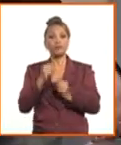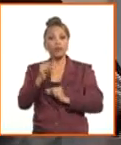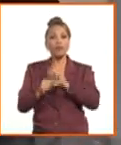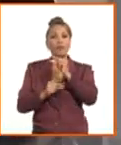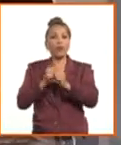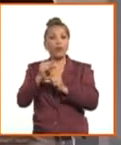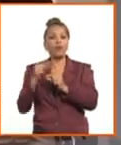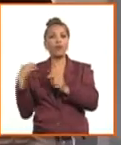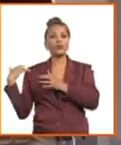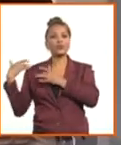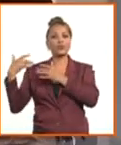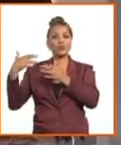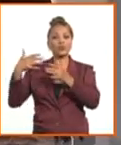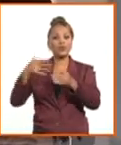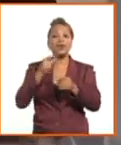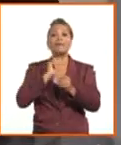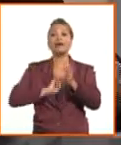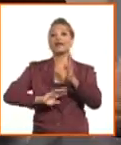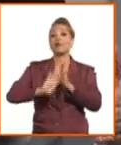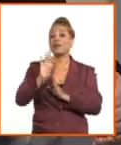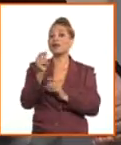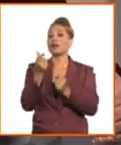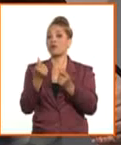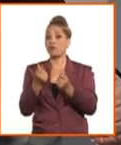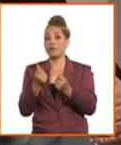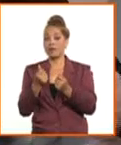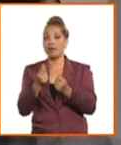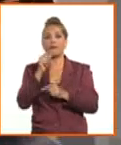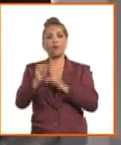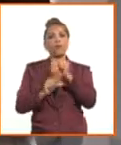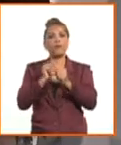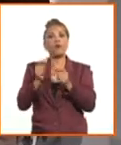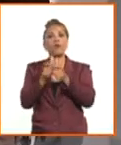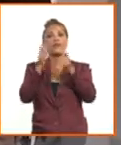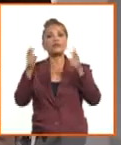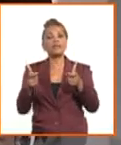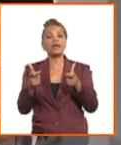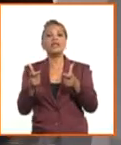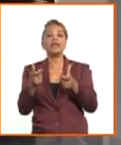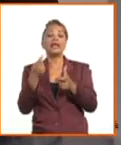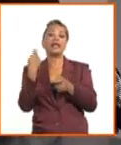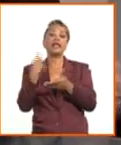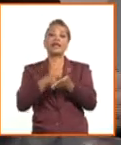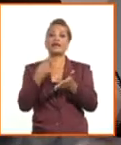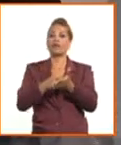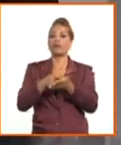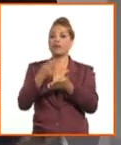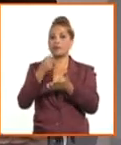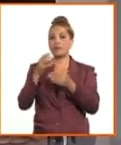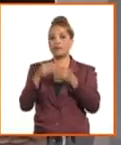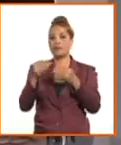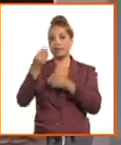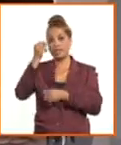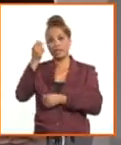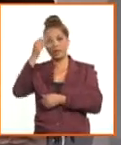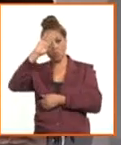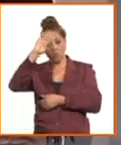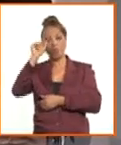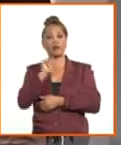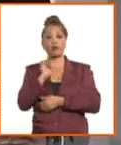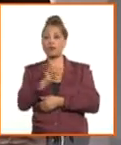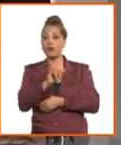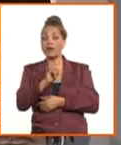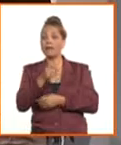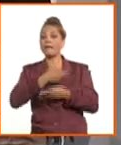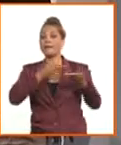para recuperar los niveles de actividad de la economía, incrementar las ofertas en pesos cubanos. Y en ese sentido, también el